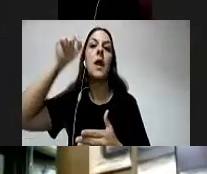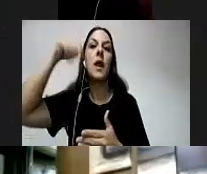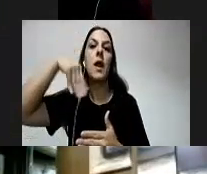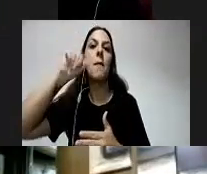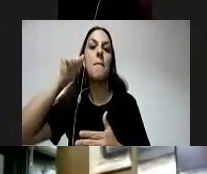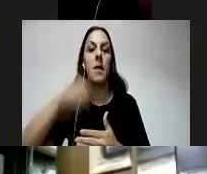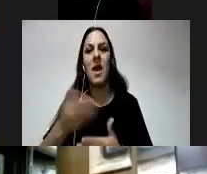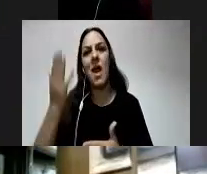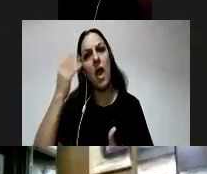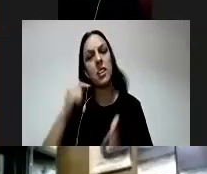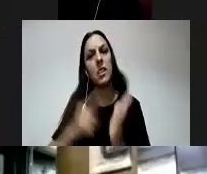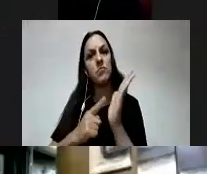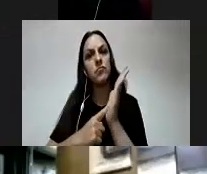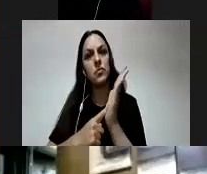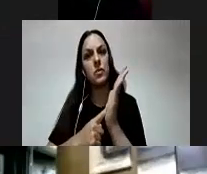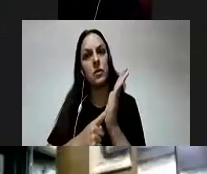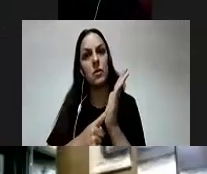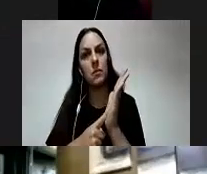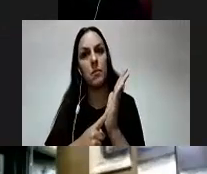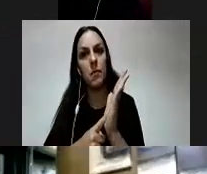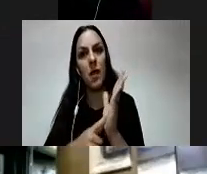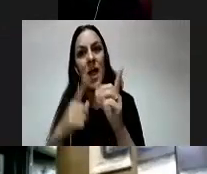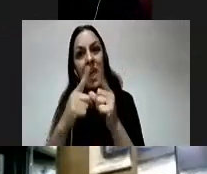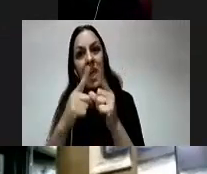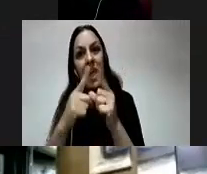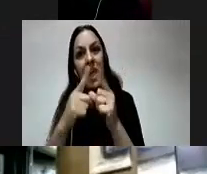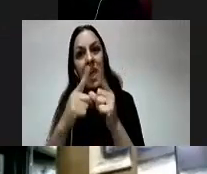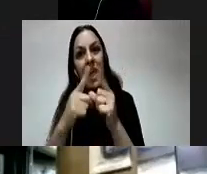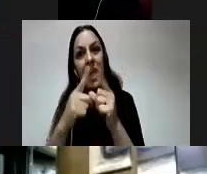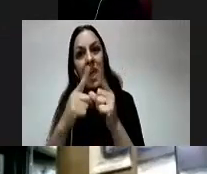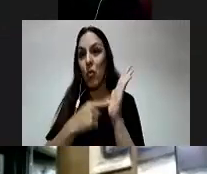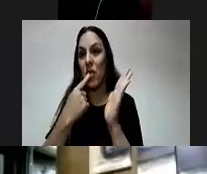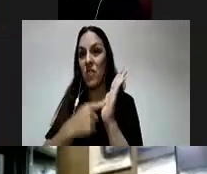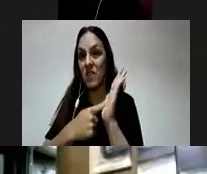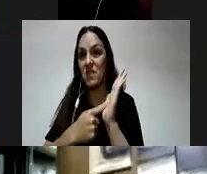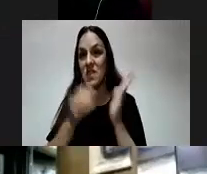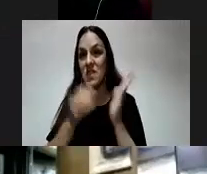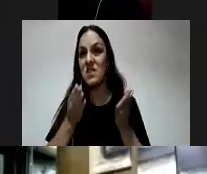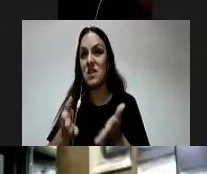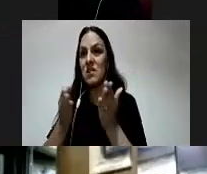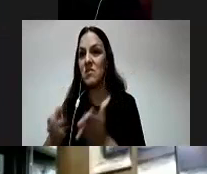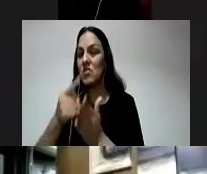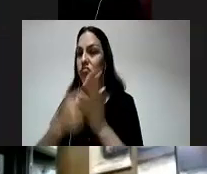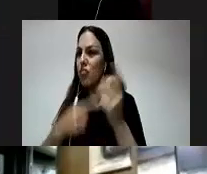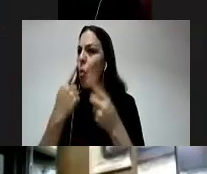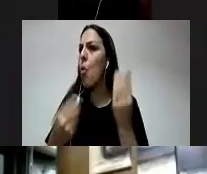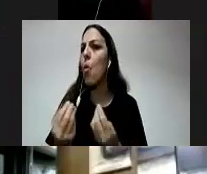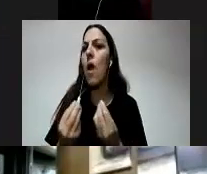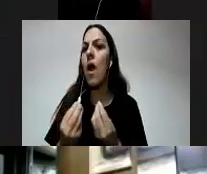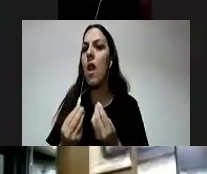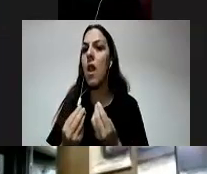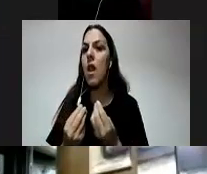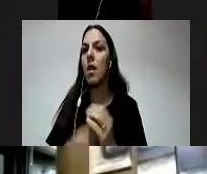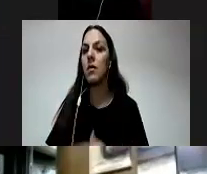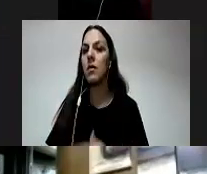con respecto al artículo 3, pero el artículo 1 establece los servicios que brinda. Los servicios se presentan en